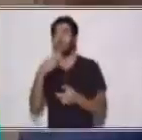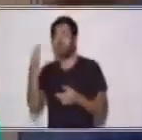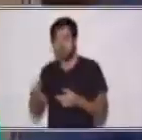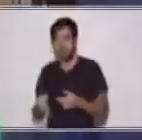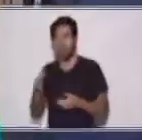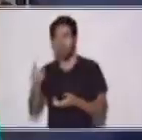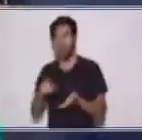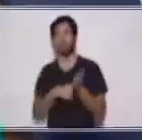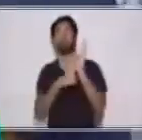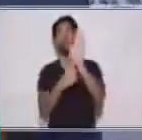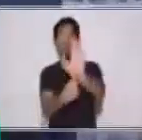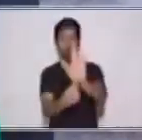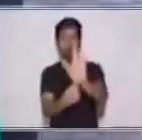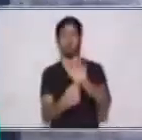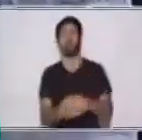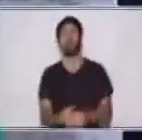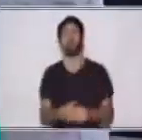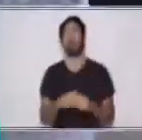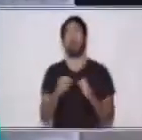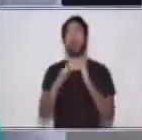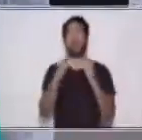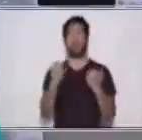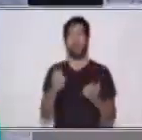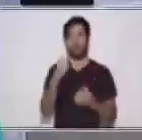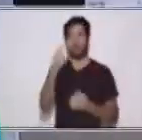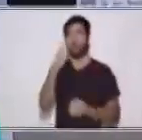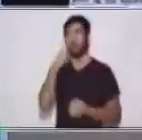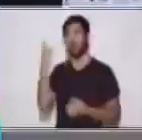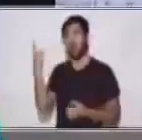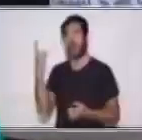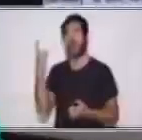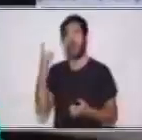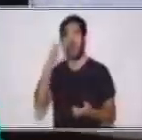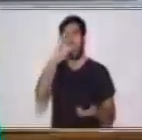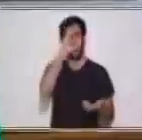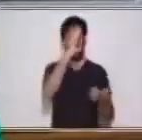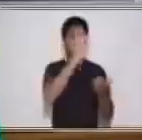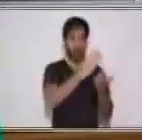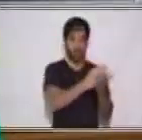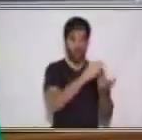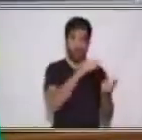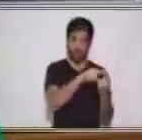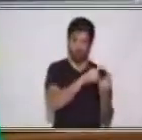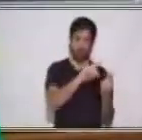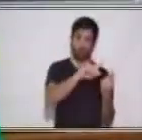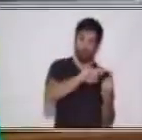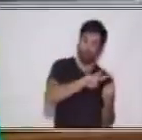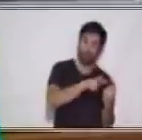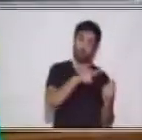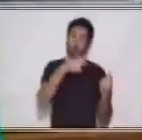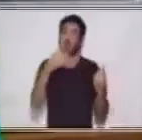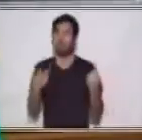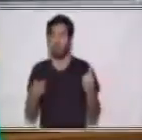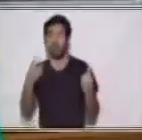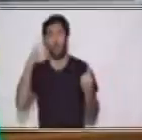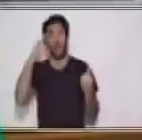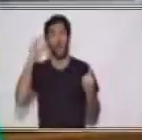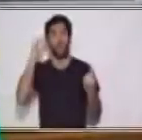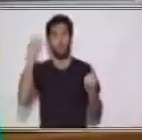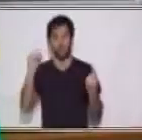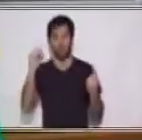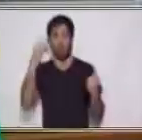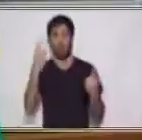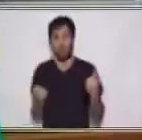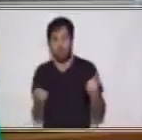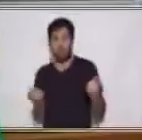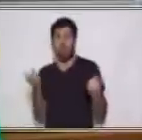realidad. Entonces acá vemos cómo de una creencia se pasa a una opinión para formar un hecho. Pero todo esto